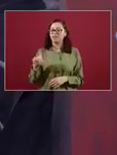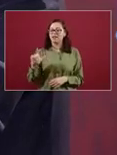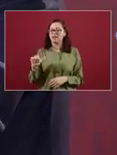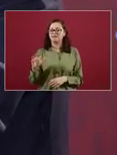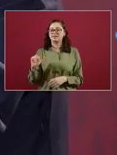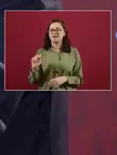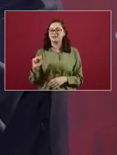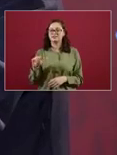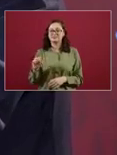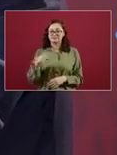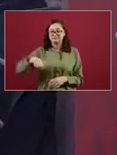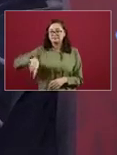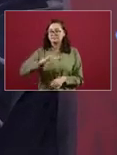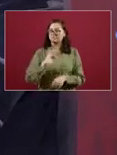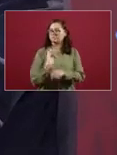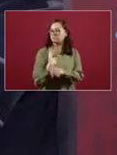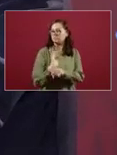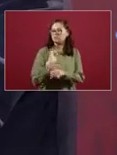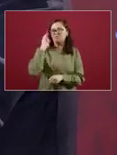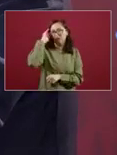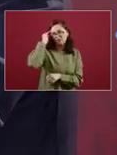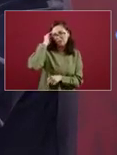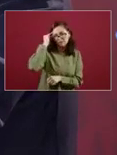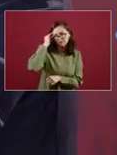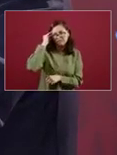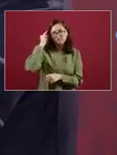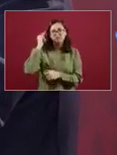defensor de los indígenas,